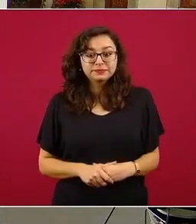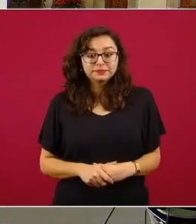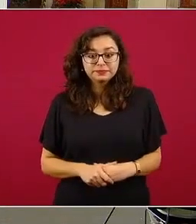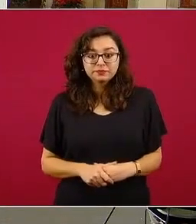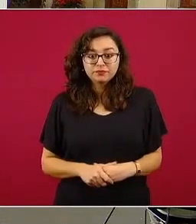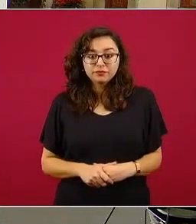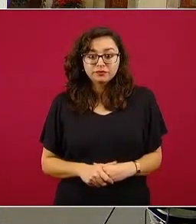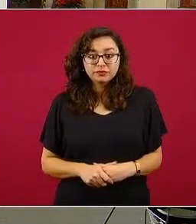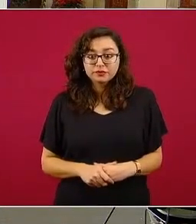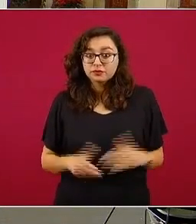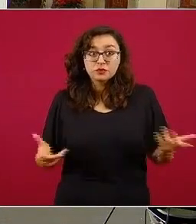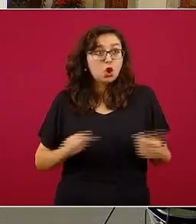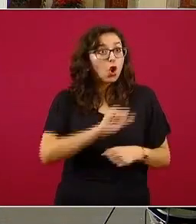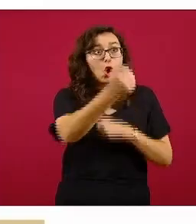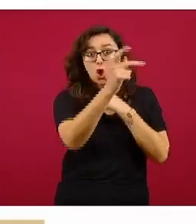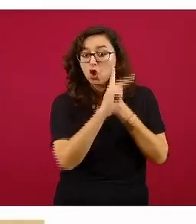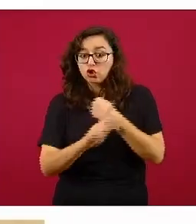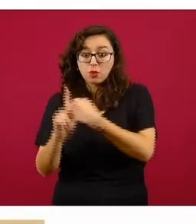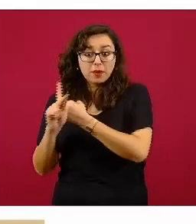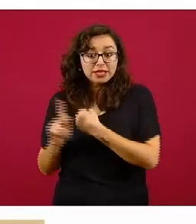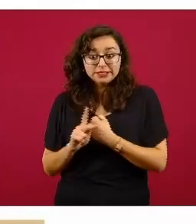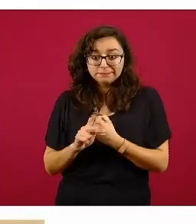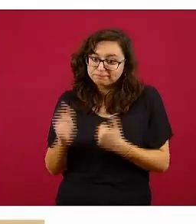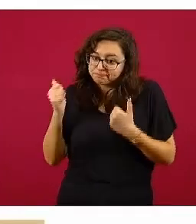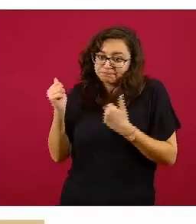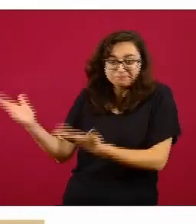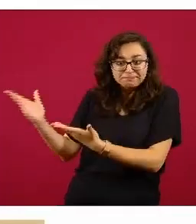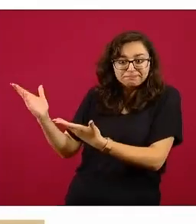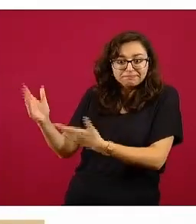¿Cuál es el llamado en cualquier país del mundo?